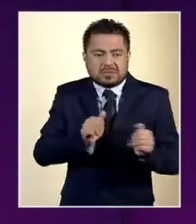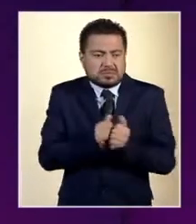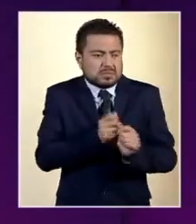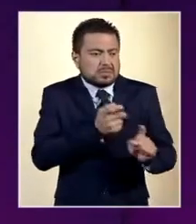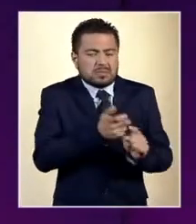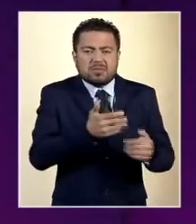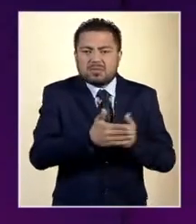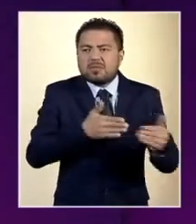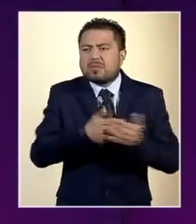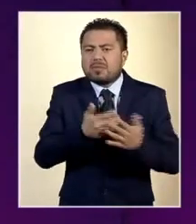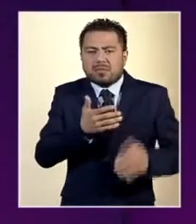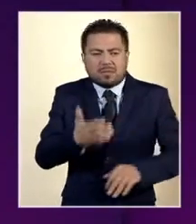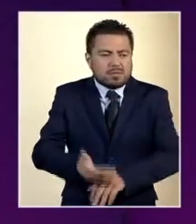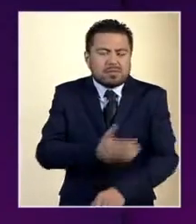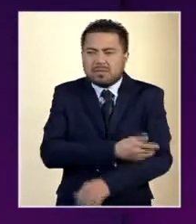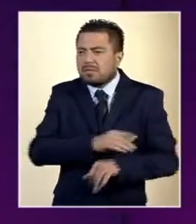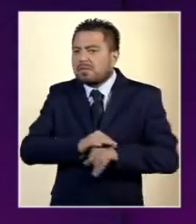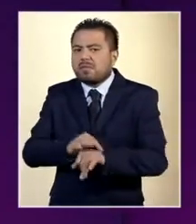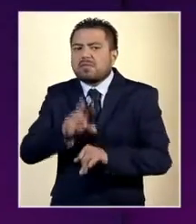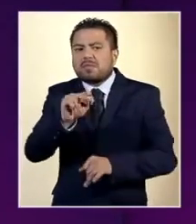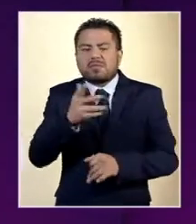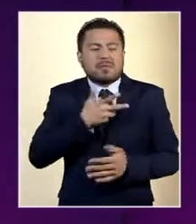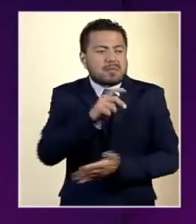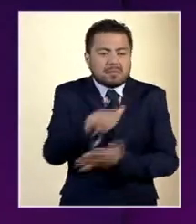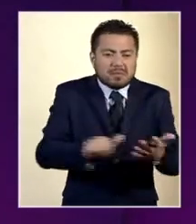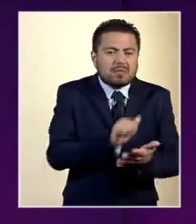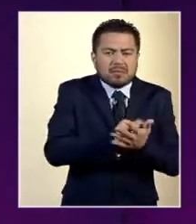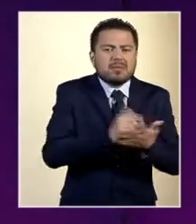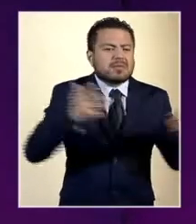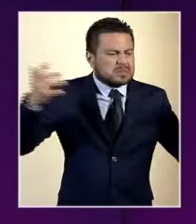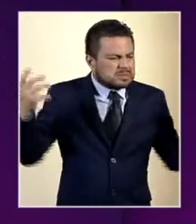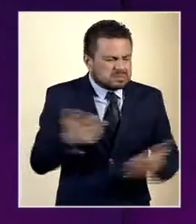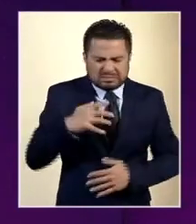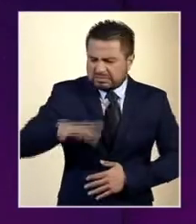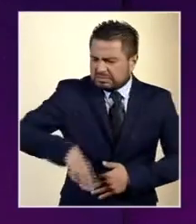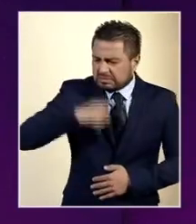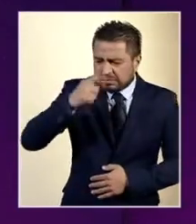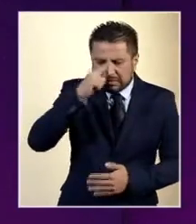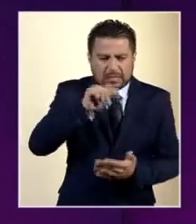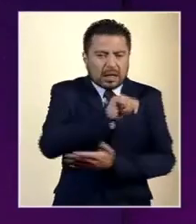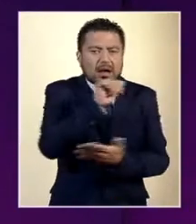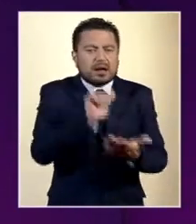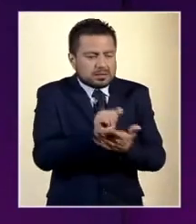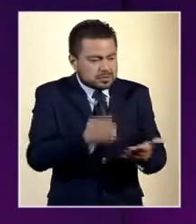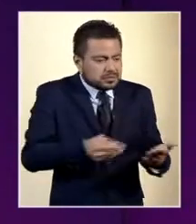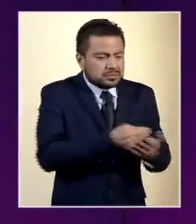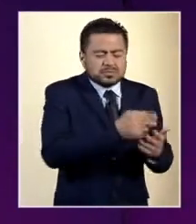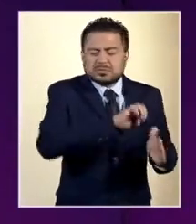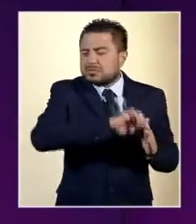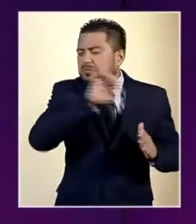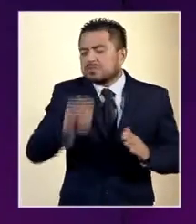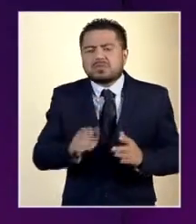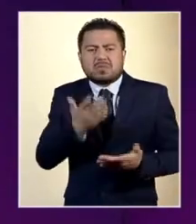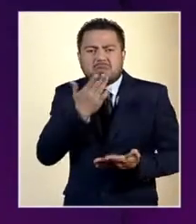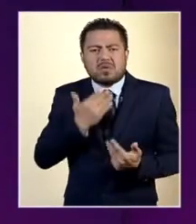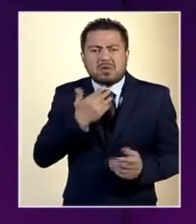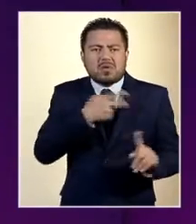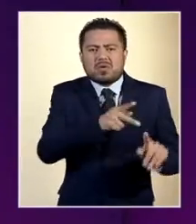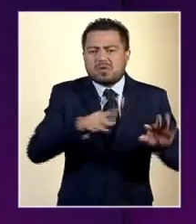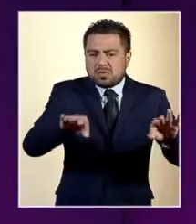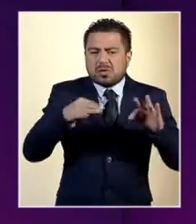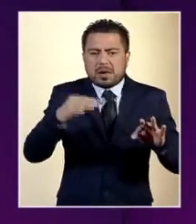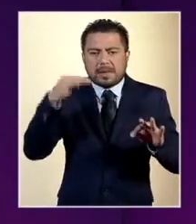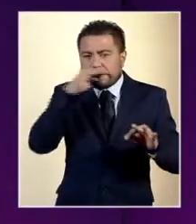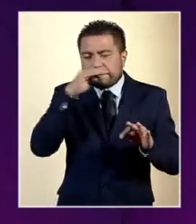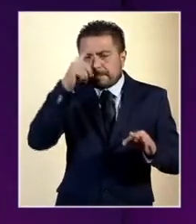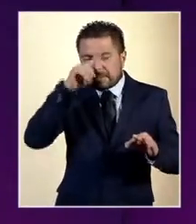ejemplo, un modelo de acompañamiento. No tienes acta de nacimiento, vamos a hacer lo posible para que tengas tu acta de nacimiento. No tienes, por ejemplo, tu hoja de gratuidad